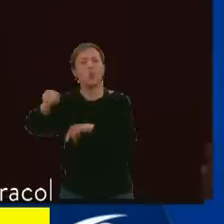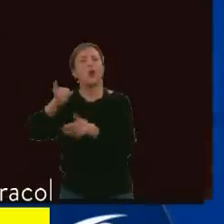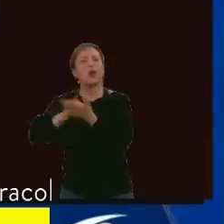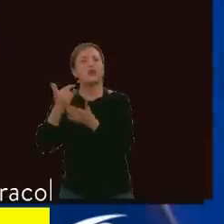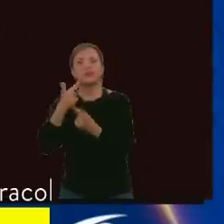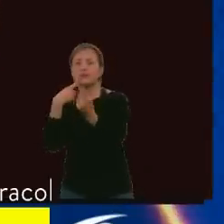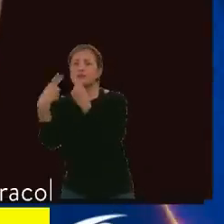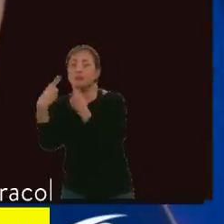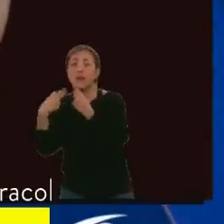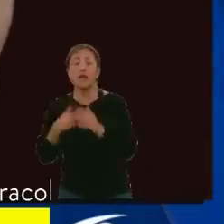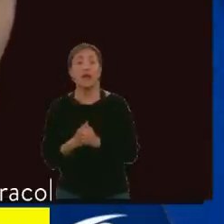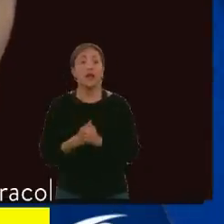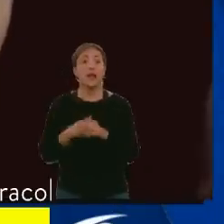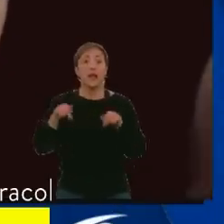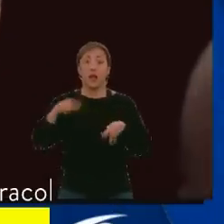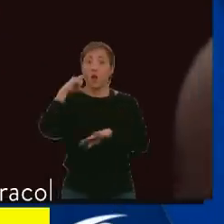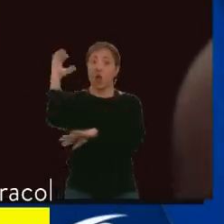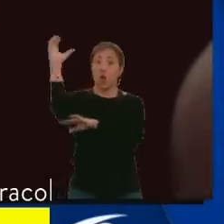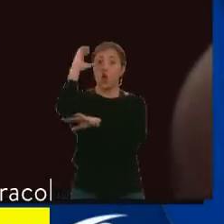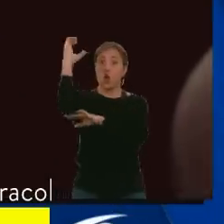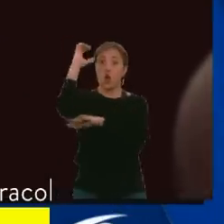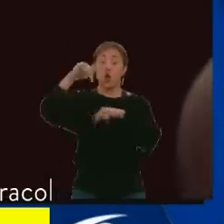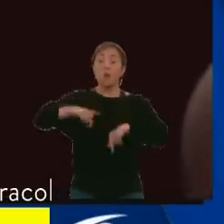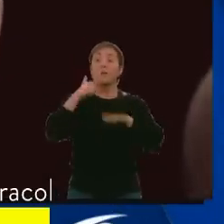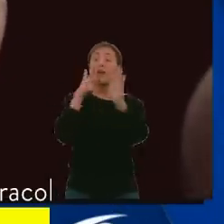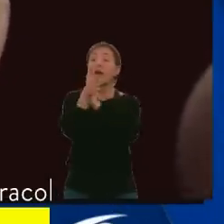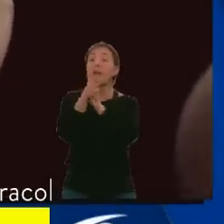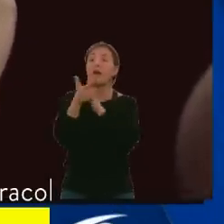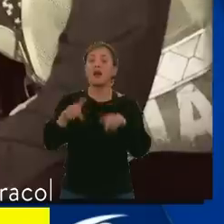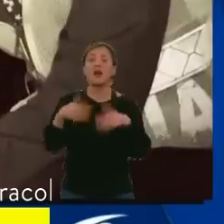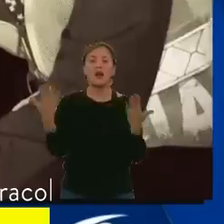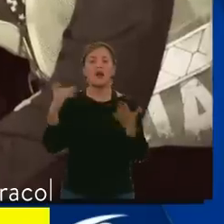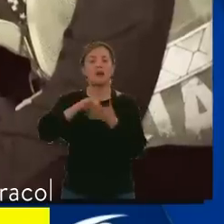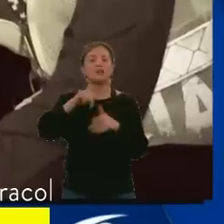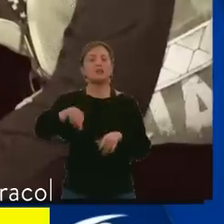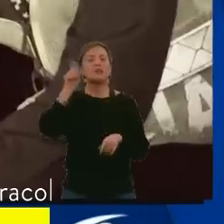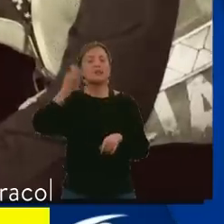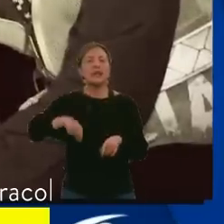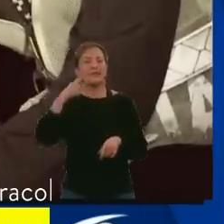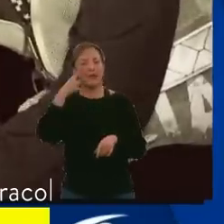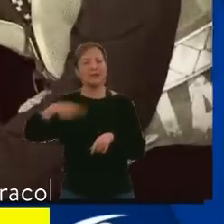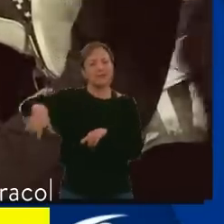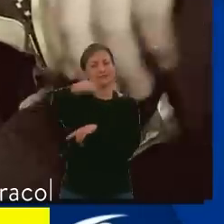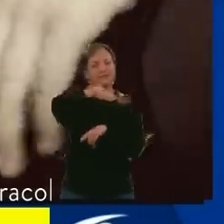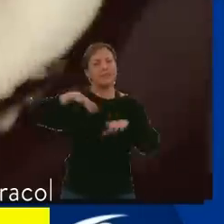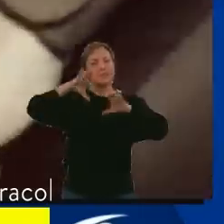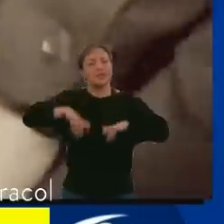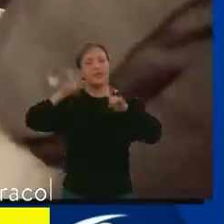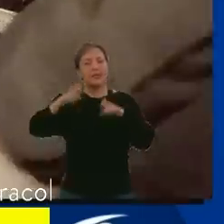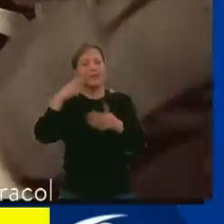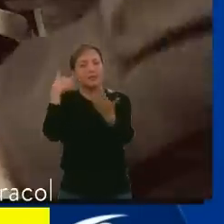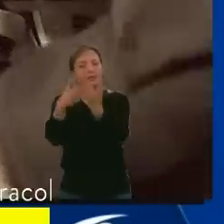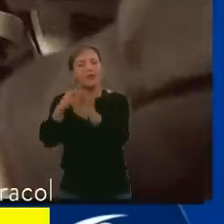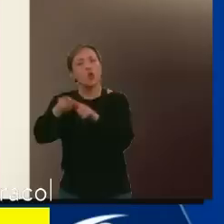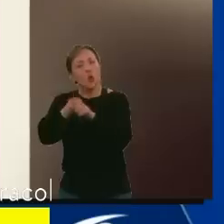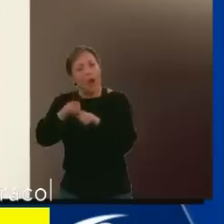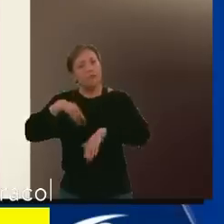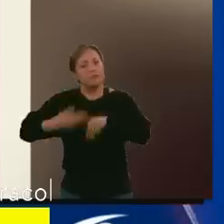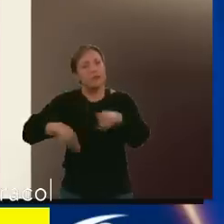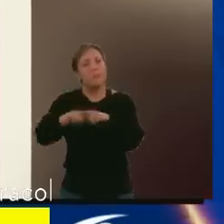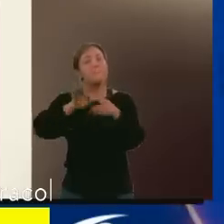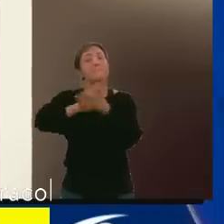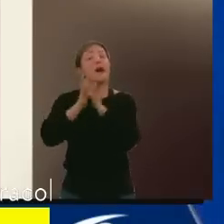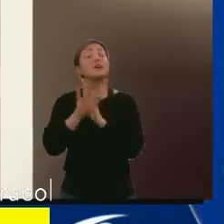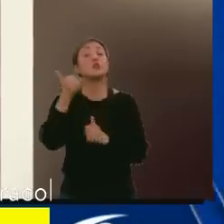Rivero. Lo que ha dicho es que en Colombia la sociedad civil y los grupos alzados en armas tienen que mostrar verdaderos hechos de paz. Incluso dijo